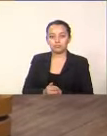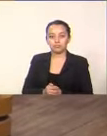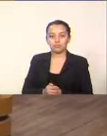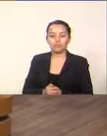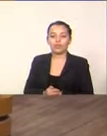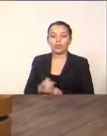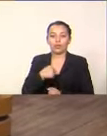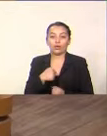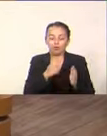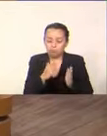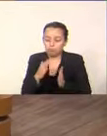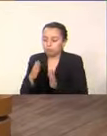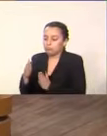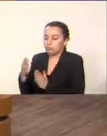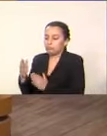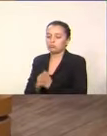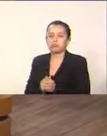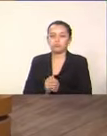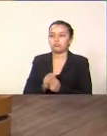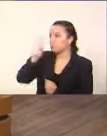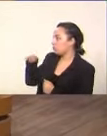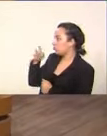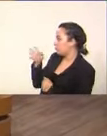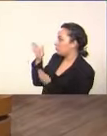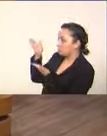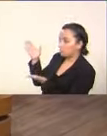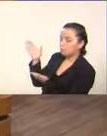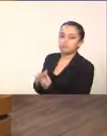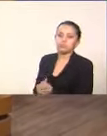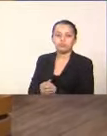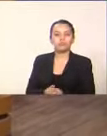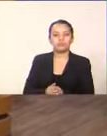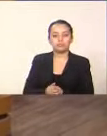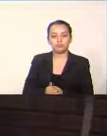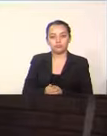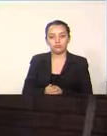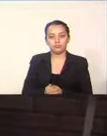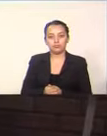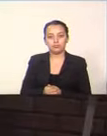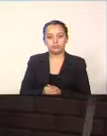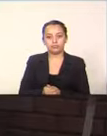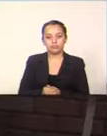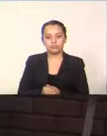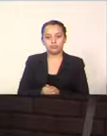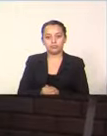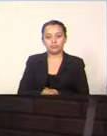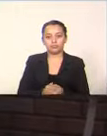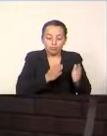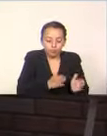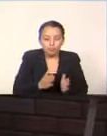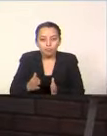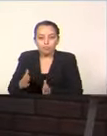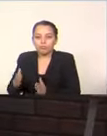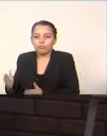las casillas de las unidades, decenas y centenas. Ahora sí, resuélvelo. Bueno, siguiendo lo que hice en